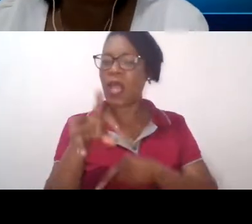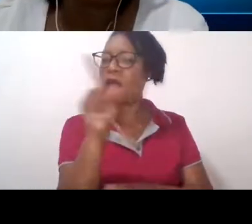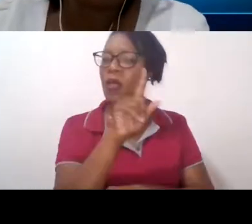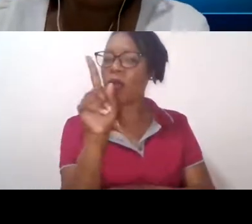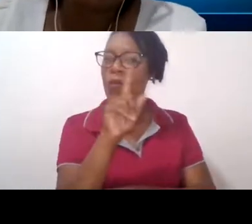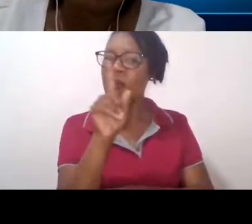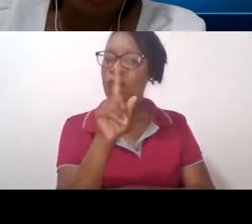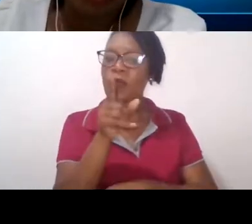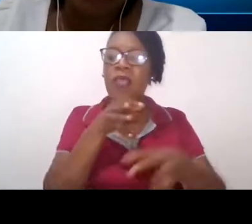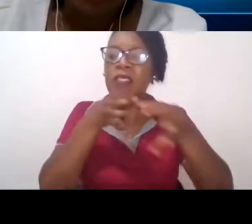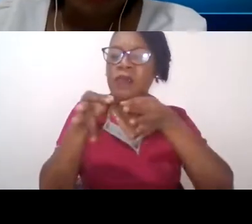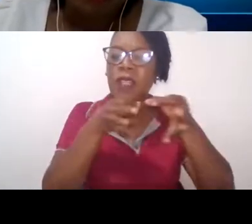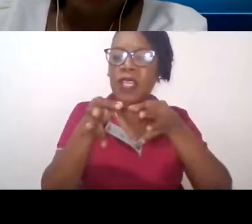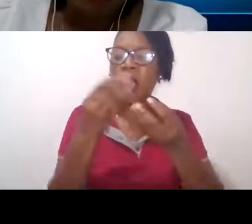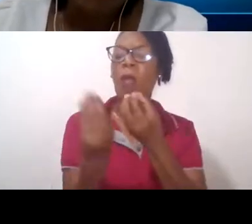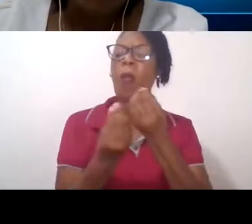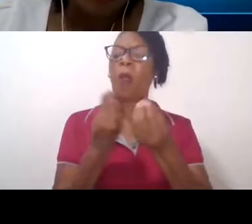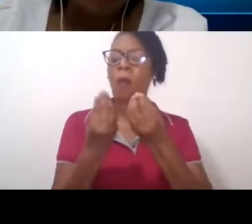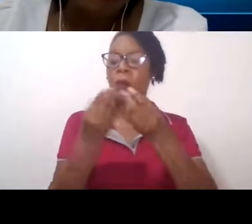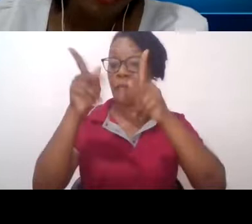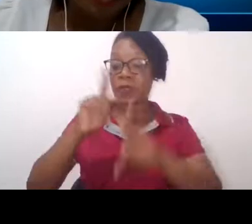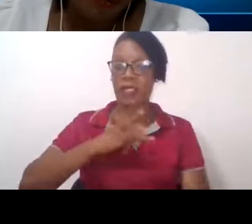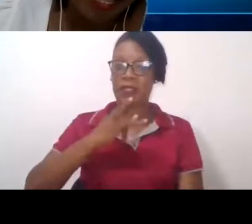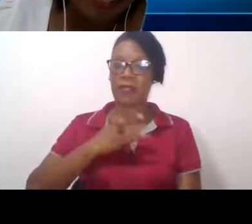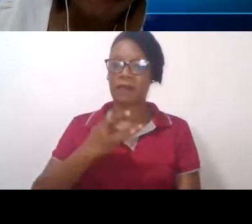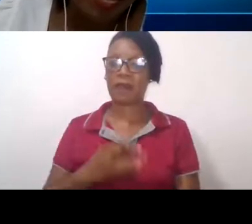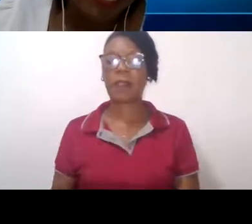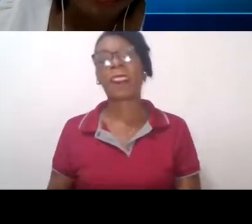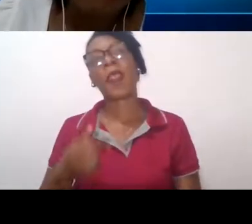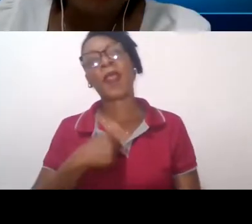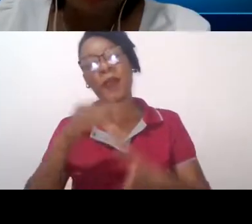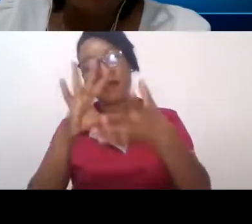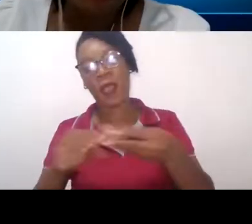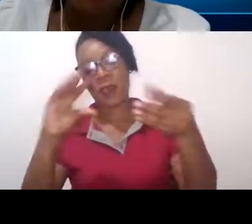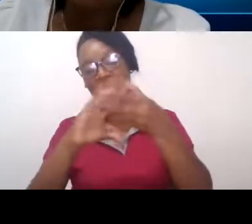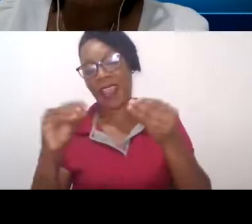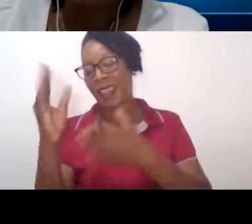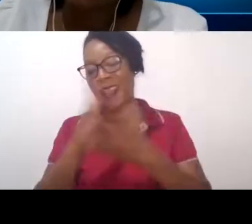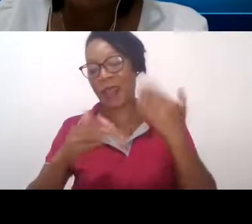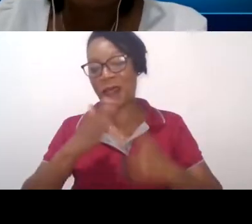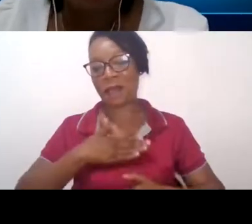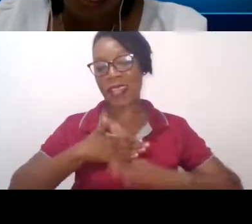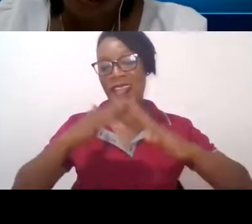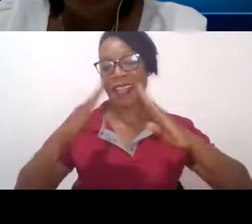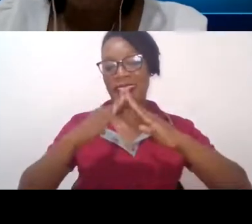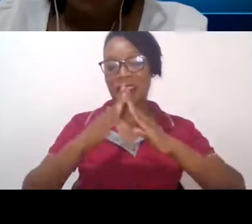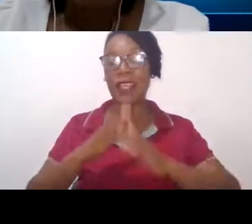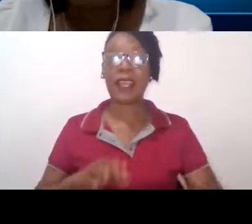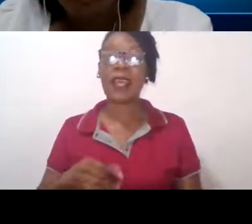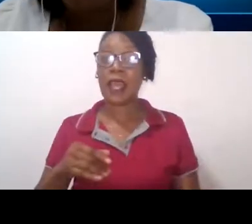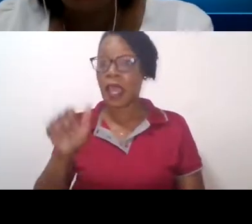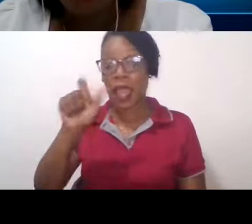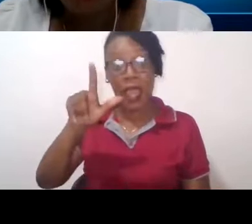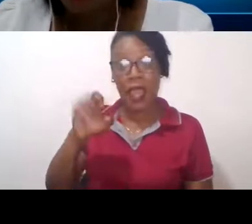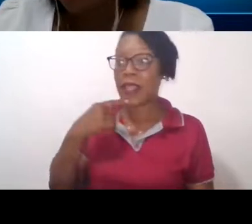cómo ésta se está sintiendo. Yo les voy a dar una anécdota en mi casa. Ale les dijo a ustedes que mi hijo